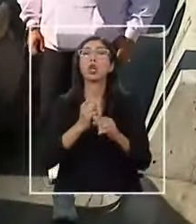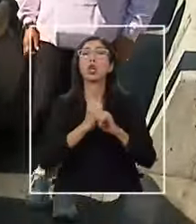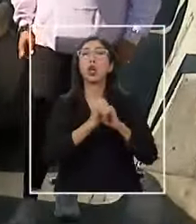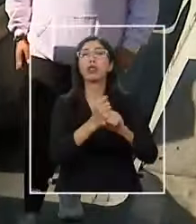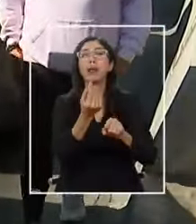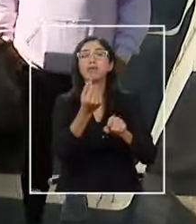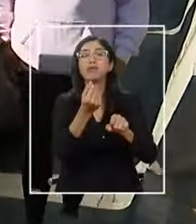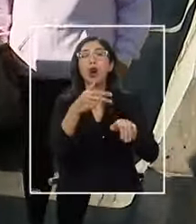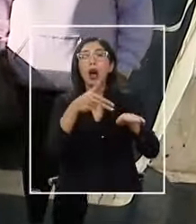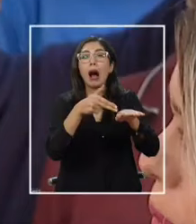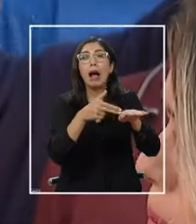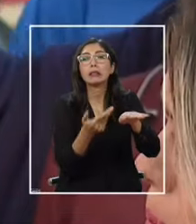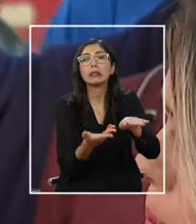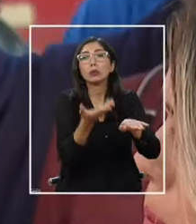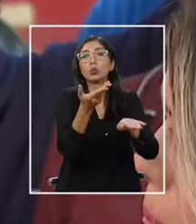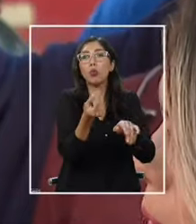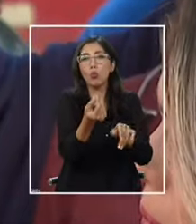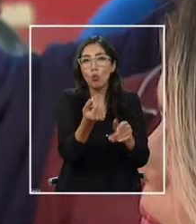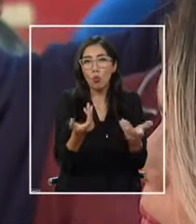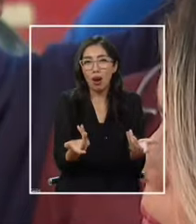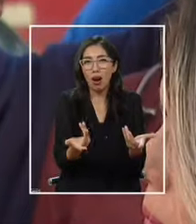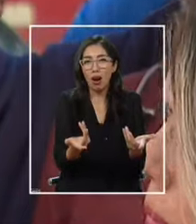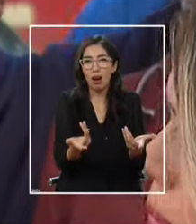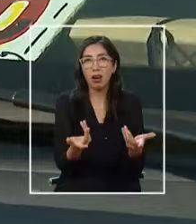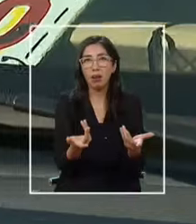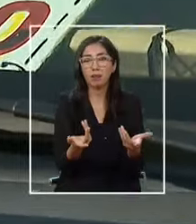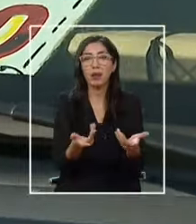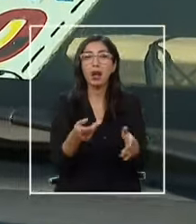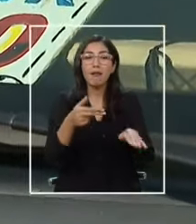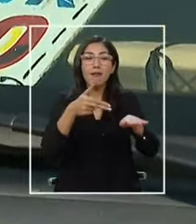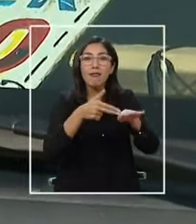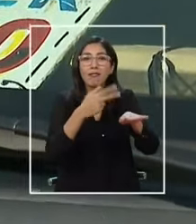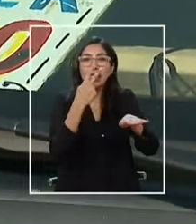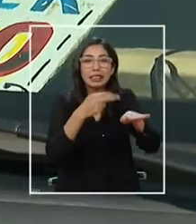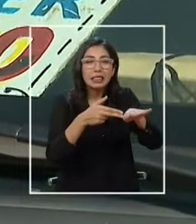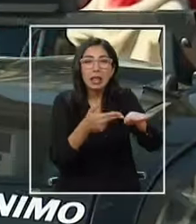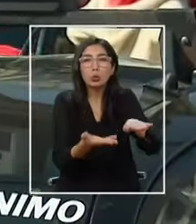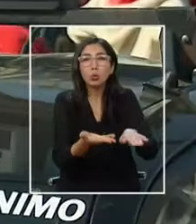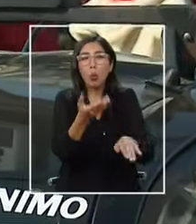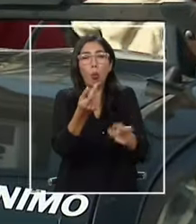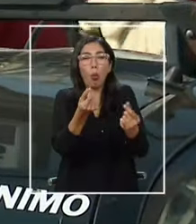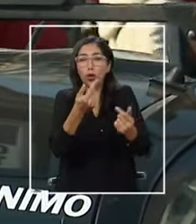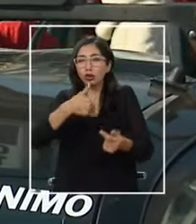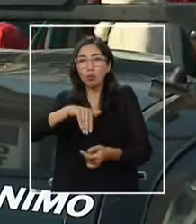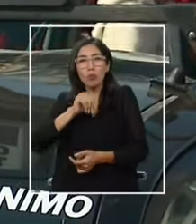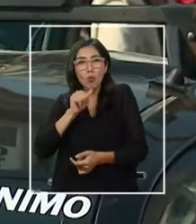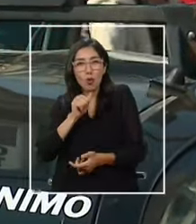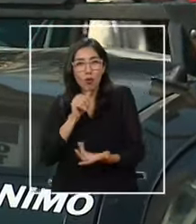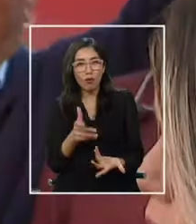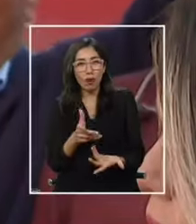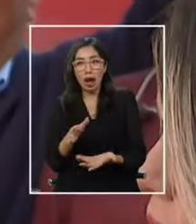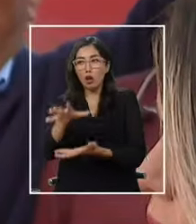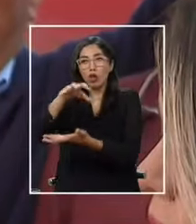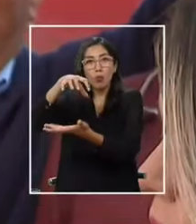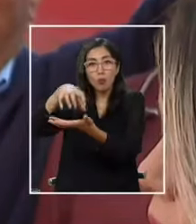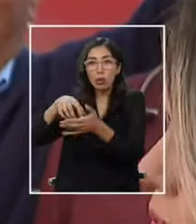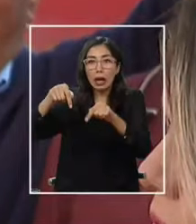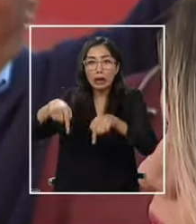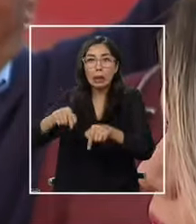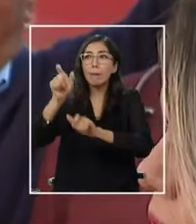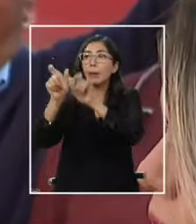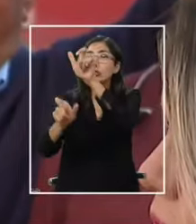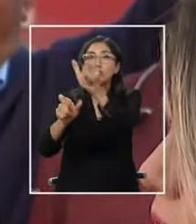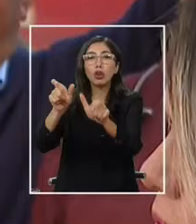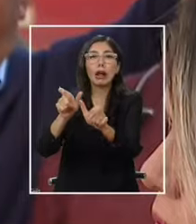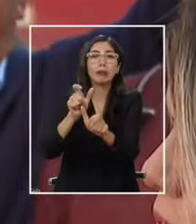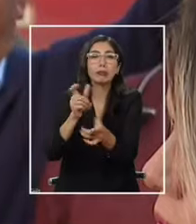combustibles. El alza de la benzina solamente nos ha hecho más pobres cada día. Trabajamos en una comuna donde llevamos gente trabajadora, gente humilde, que no le